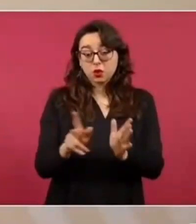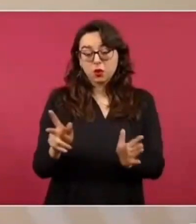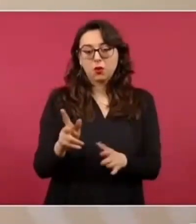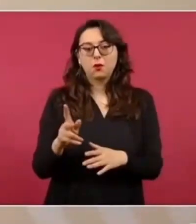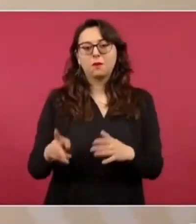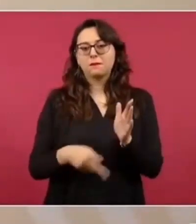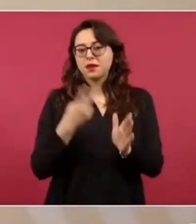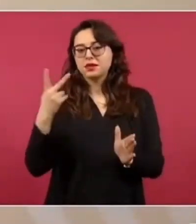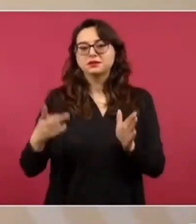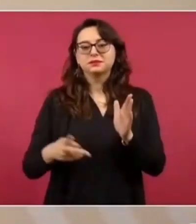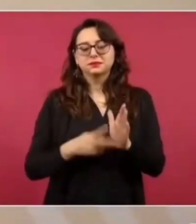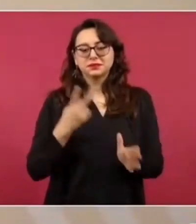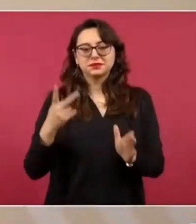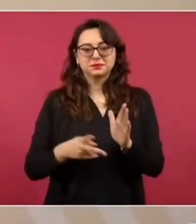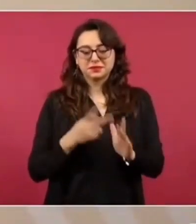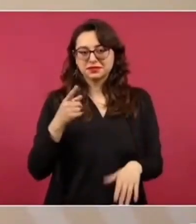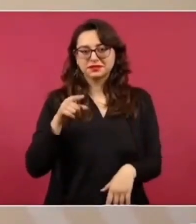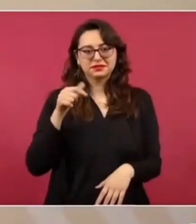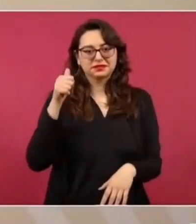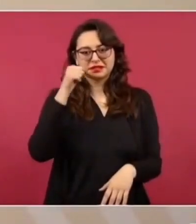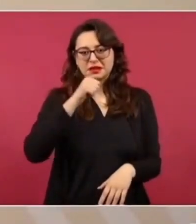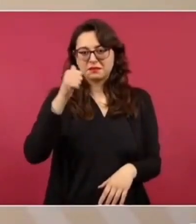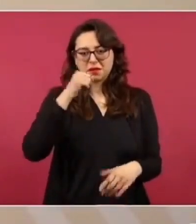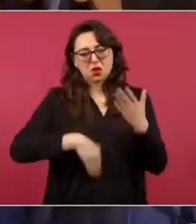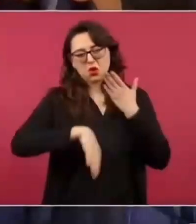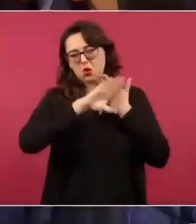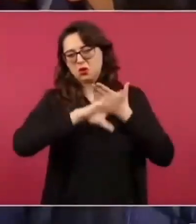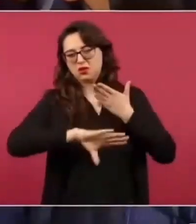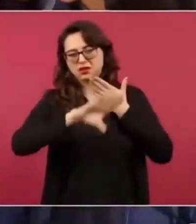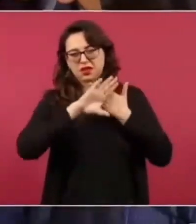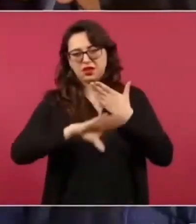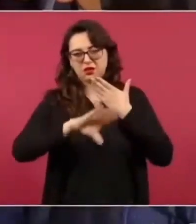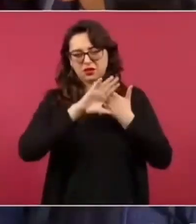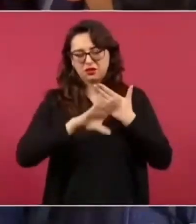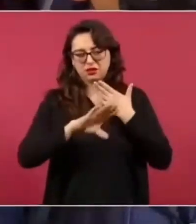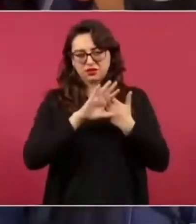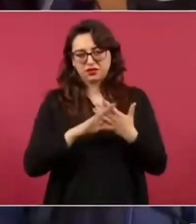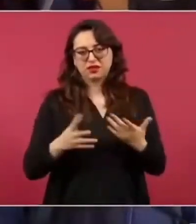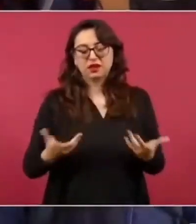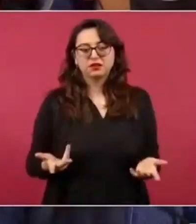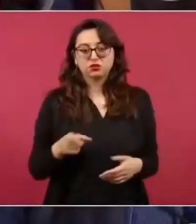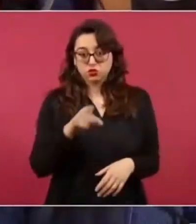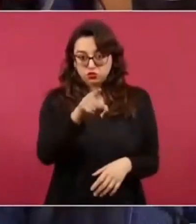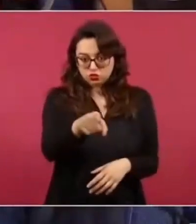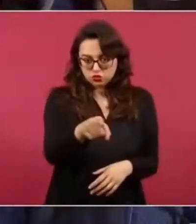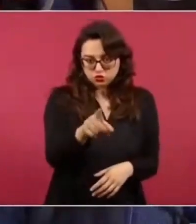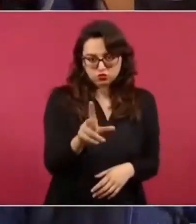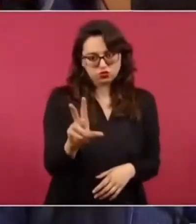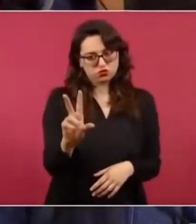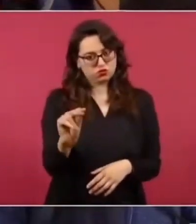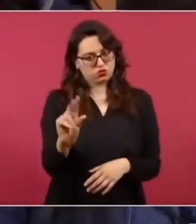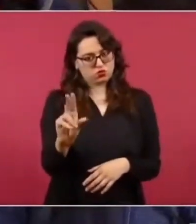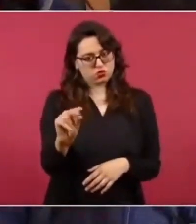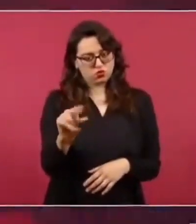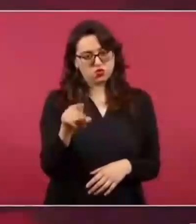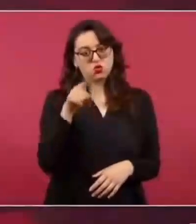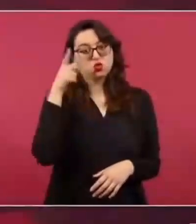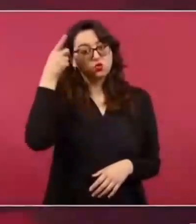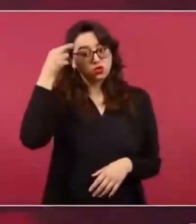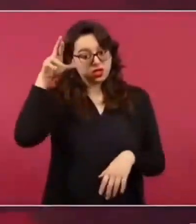son muy amarillistas y están muy en contra de nosotros. Tú no, tú no, pero